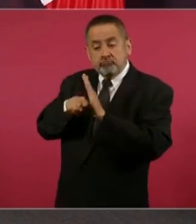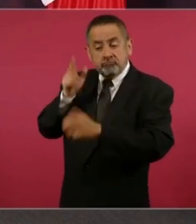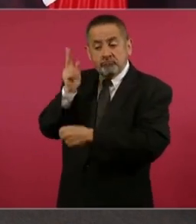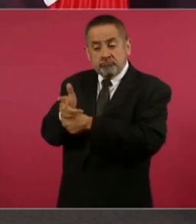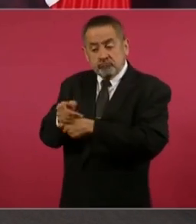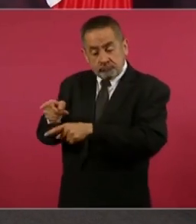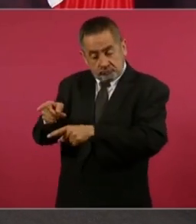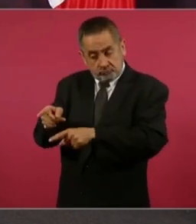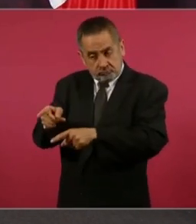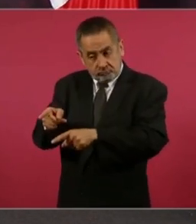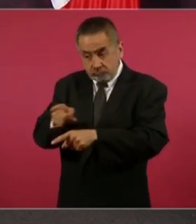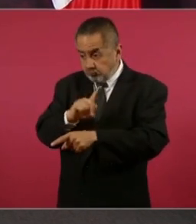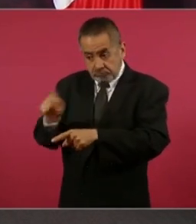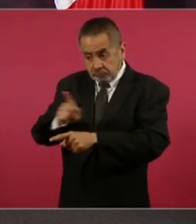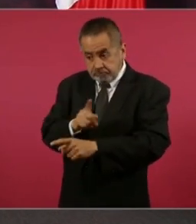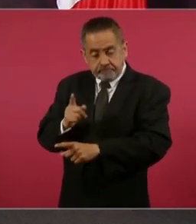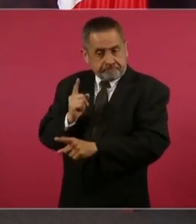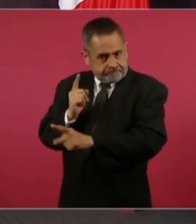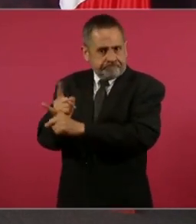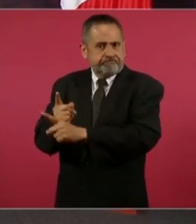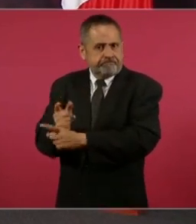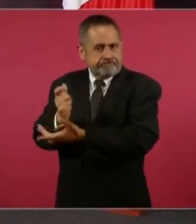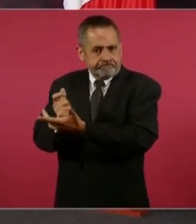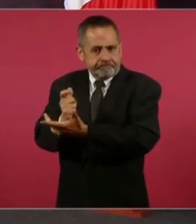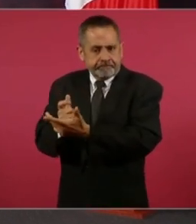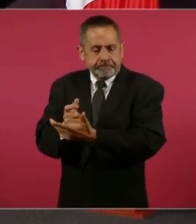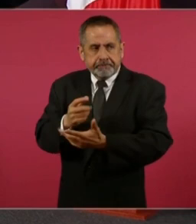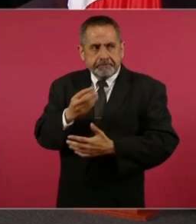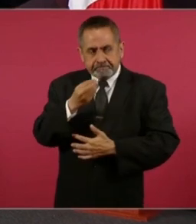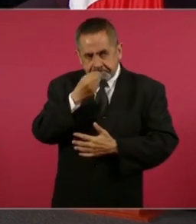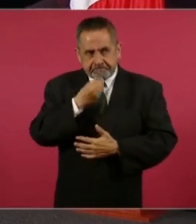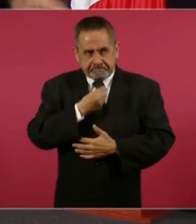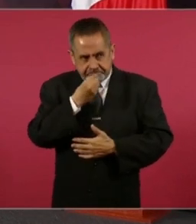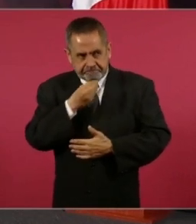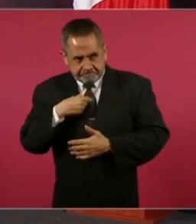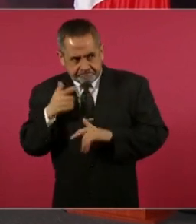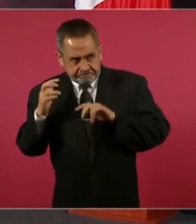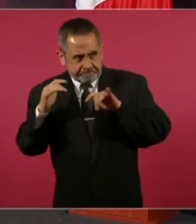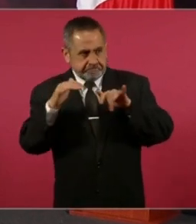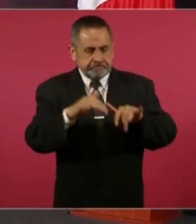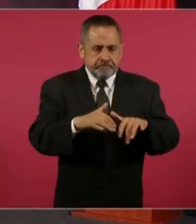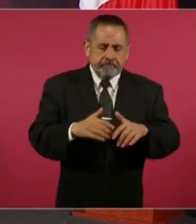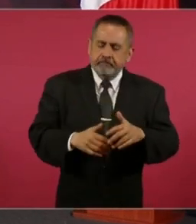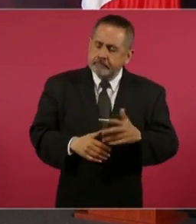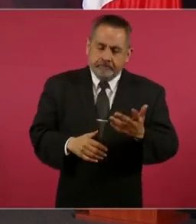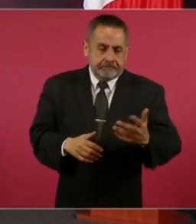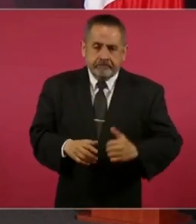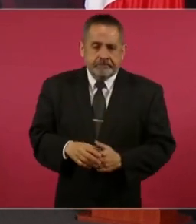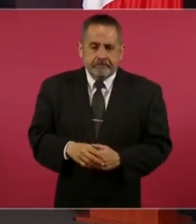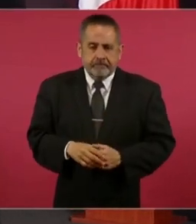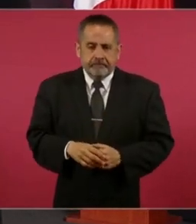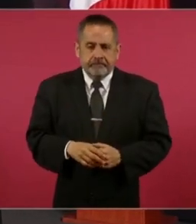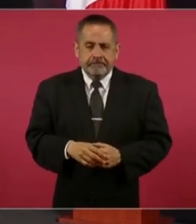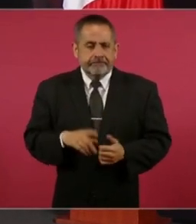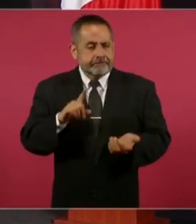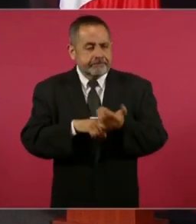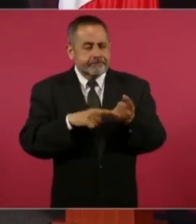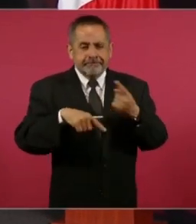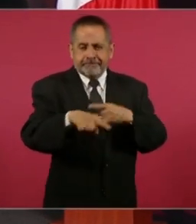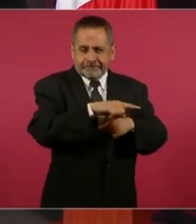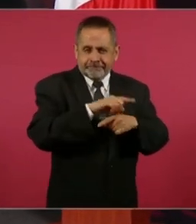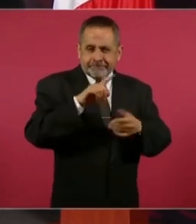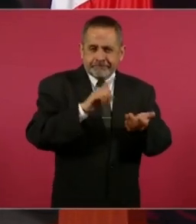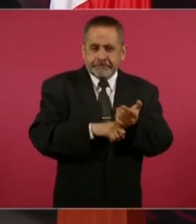V este para subirlo a las redes sociales porque tienen también sus